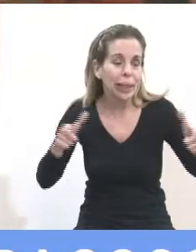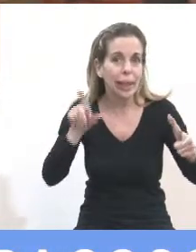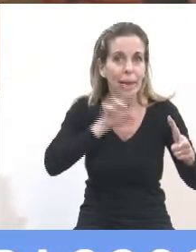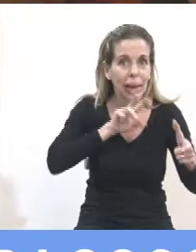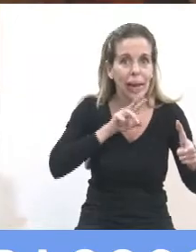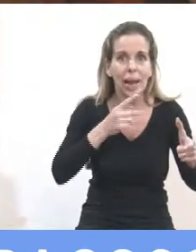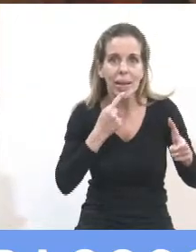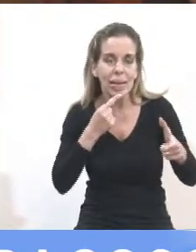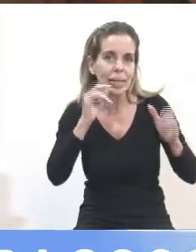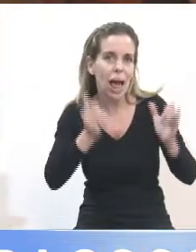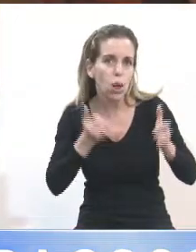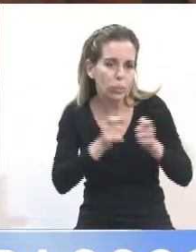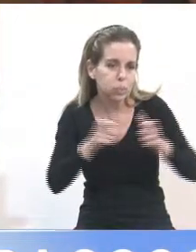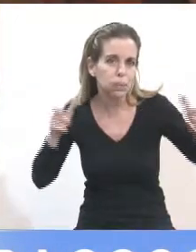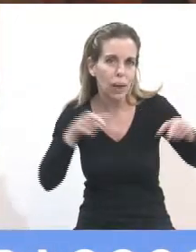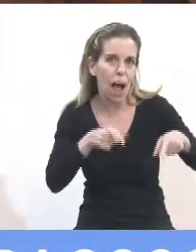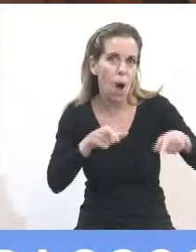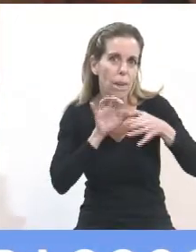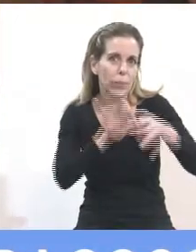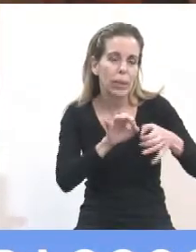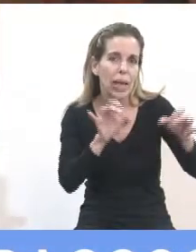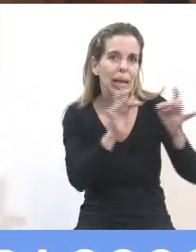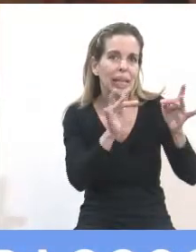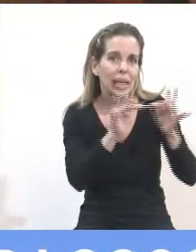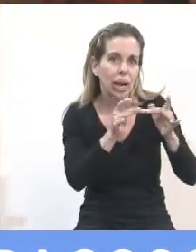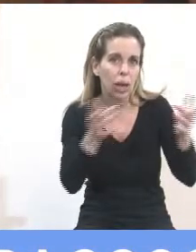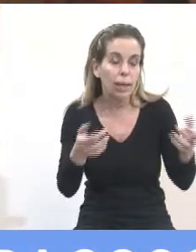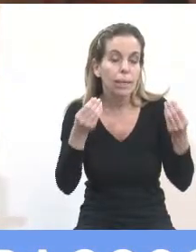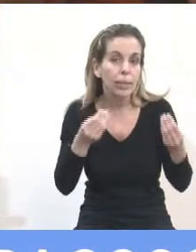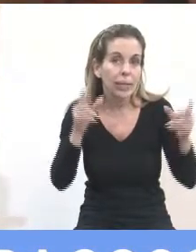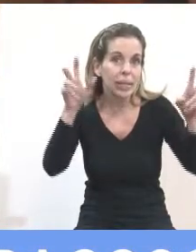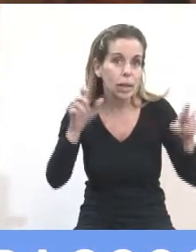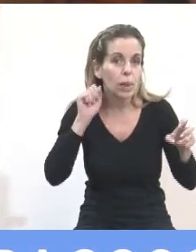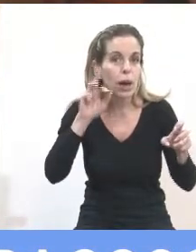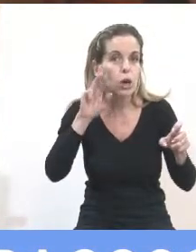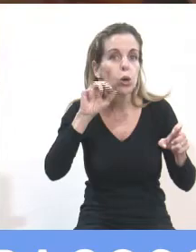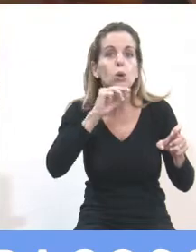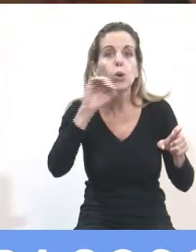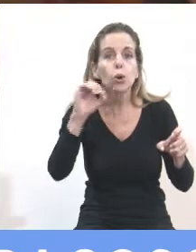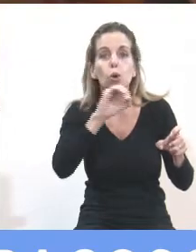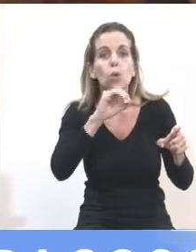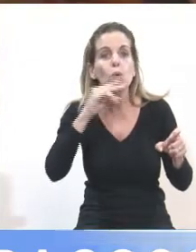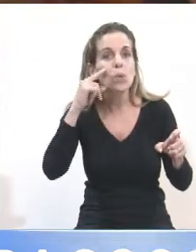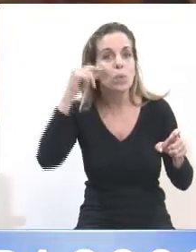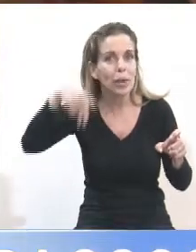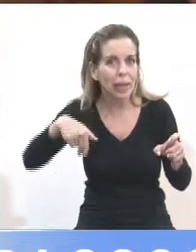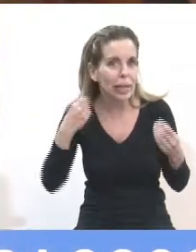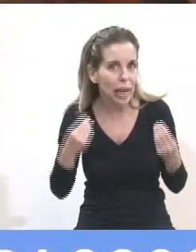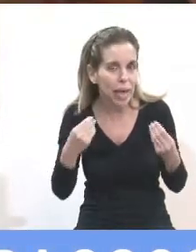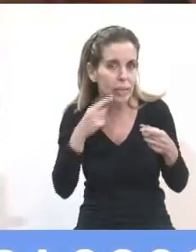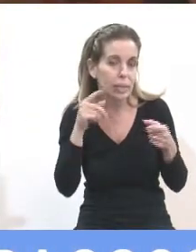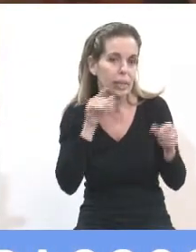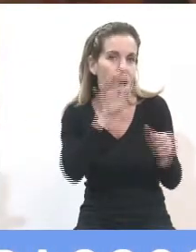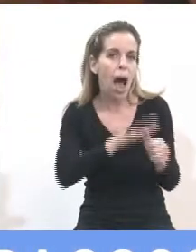niños y en los adolescentes. Y como algún compañero o compañera que me precedió en la palabra decía, a veces